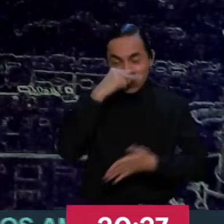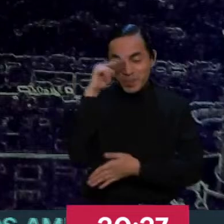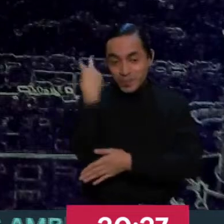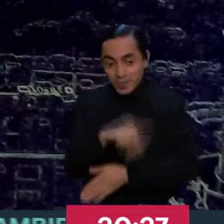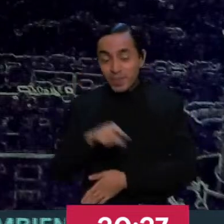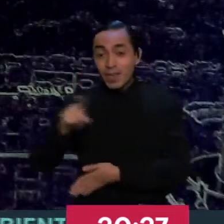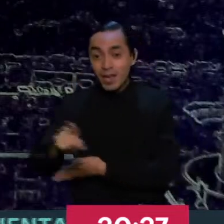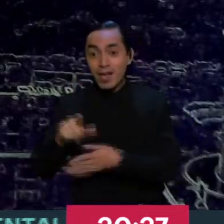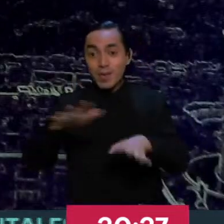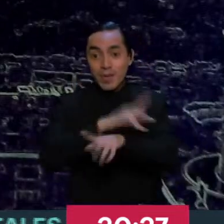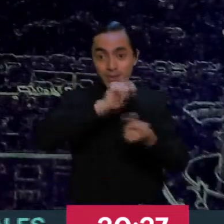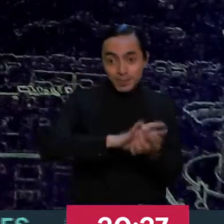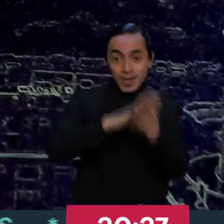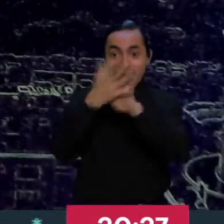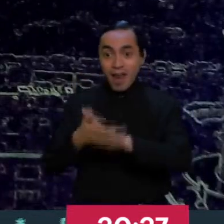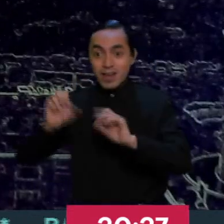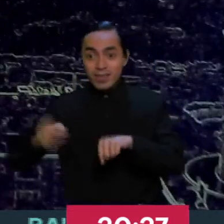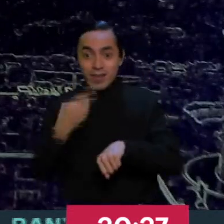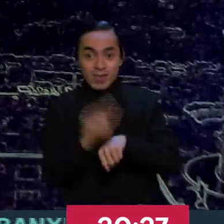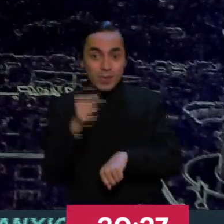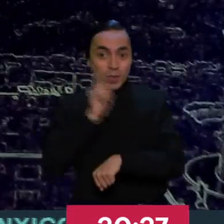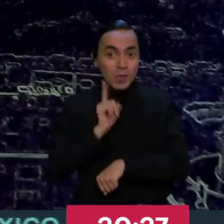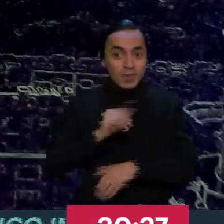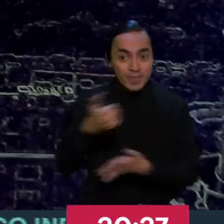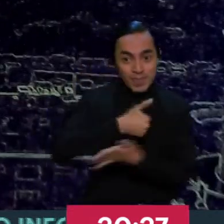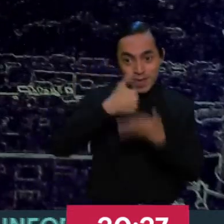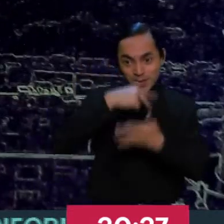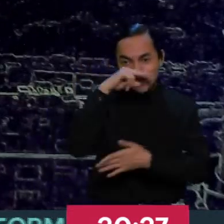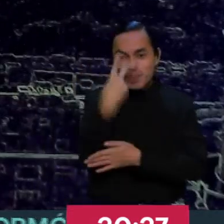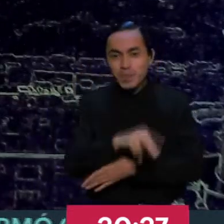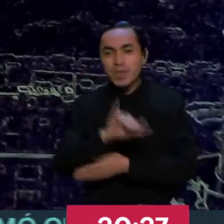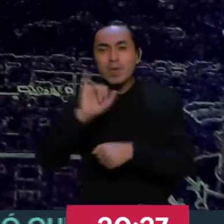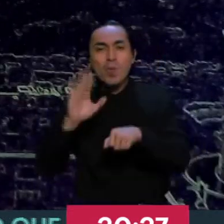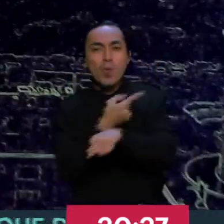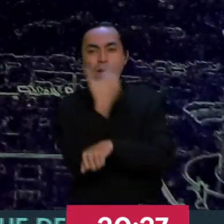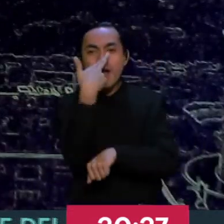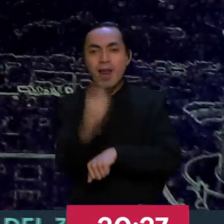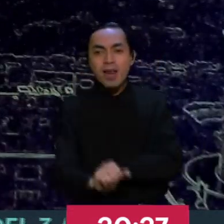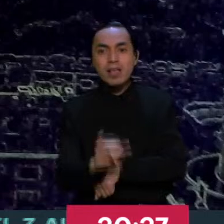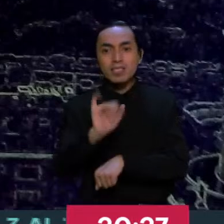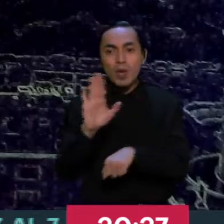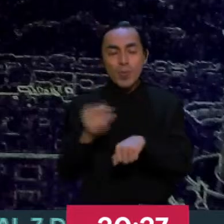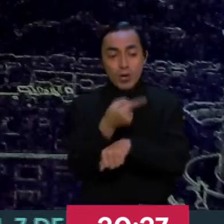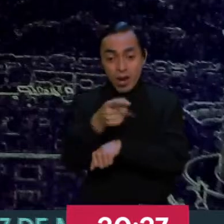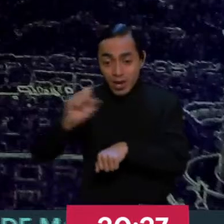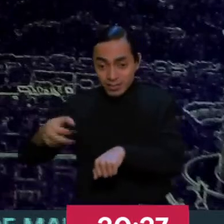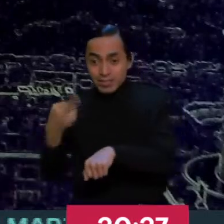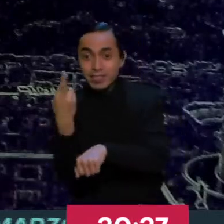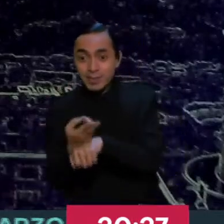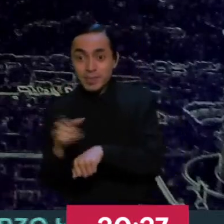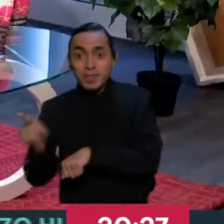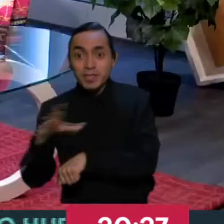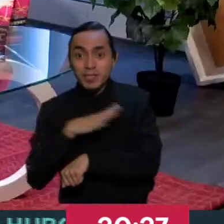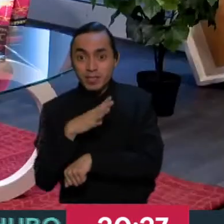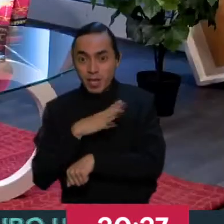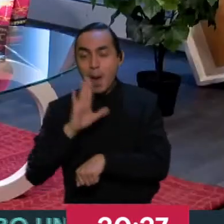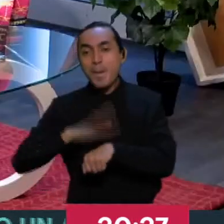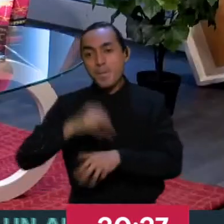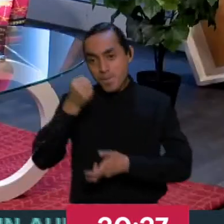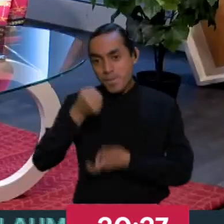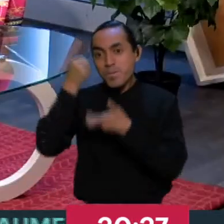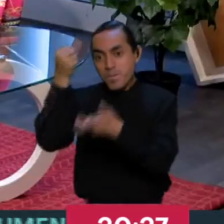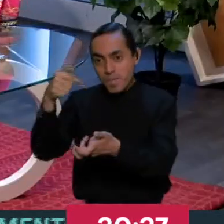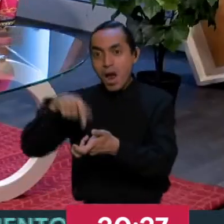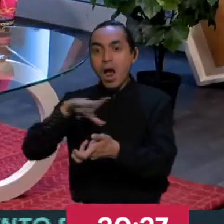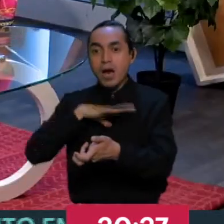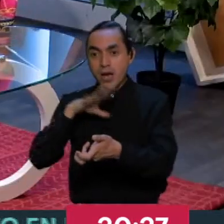se convirtiera en Secretaría de las Mujeres de la Ciudad de México. ¿Por qué? Pues porque una secretaría tiene mucho más presupuesto y